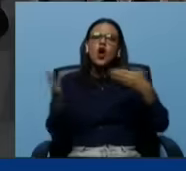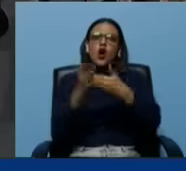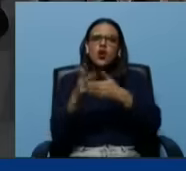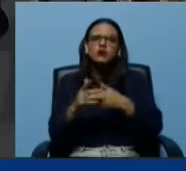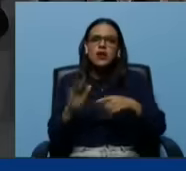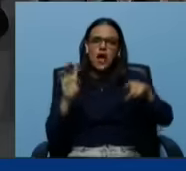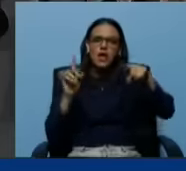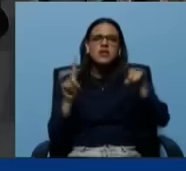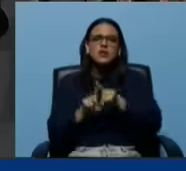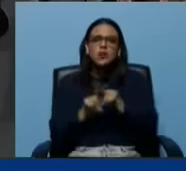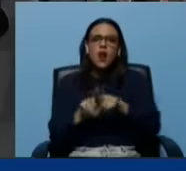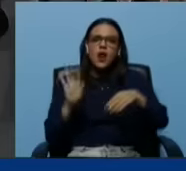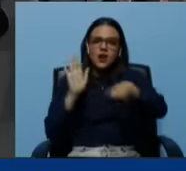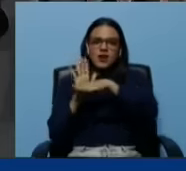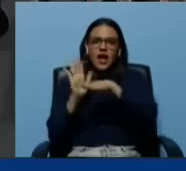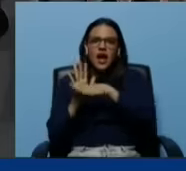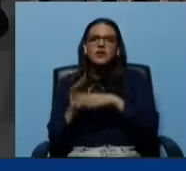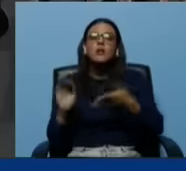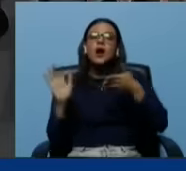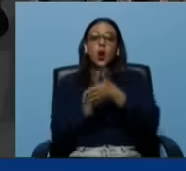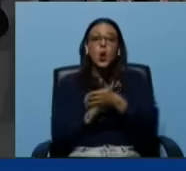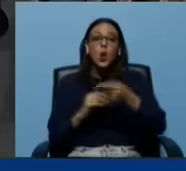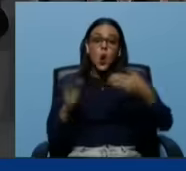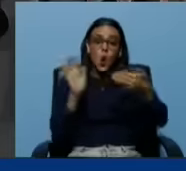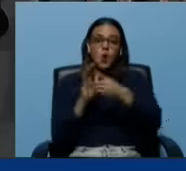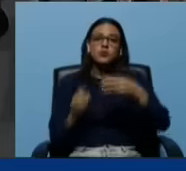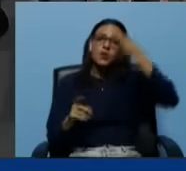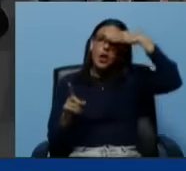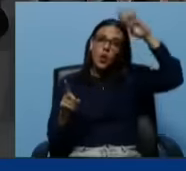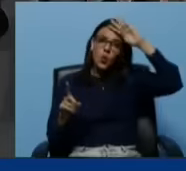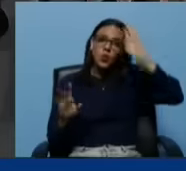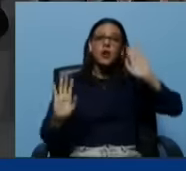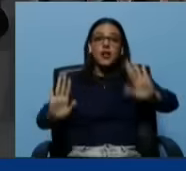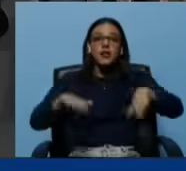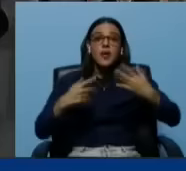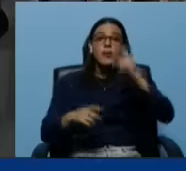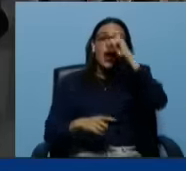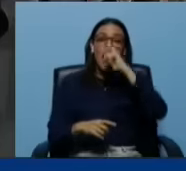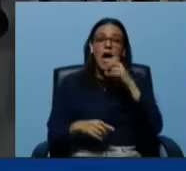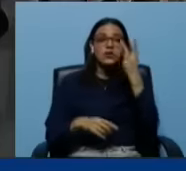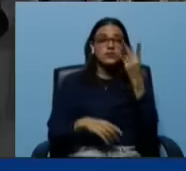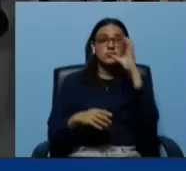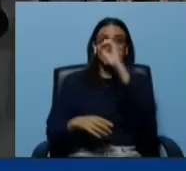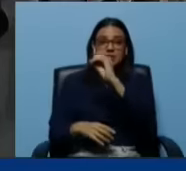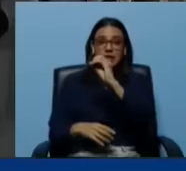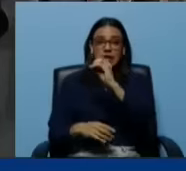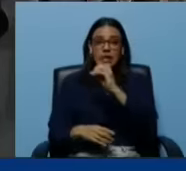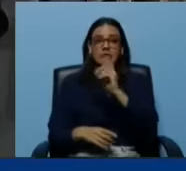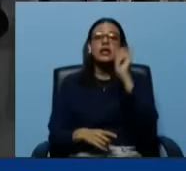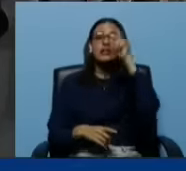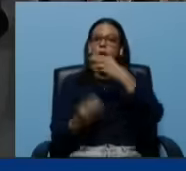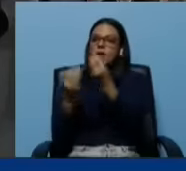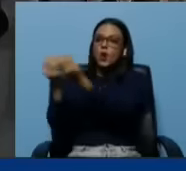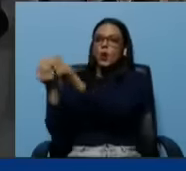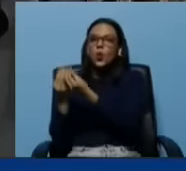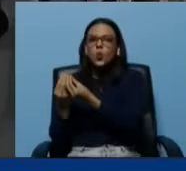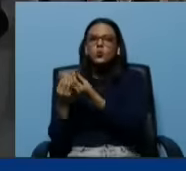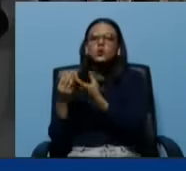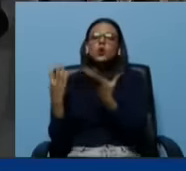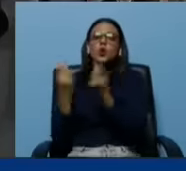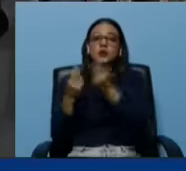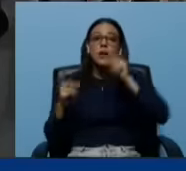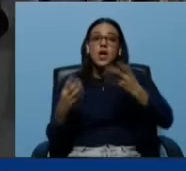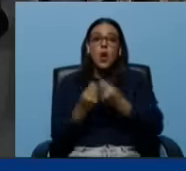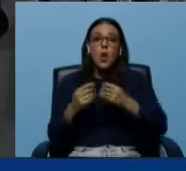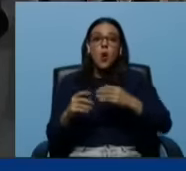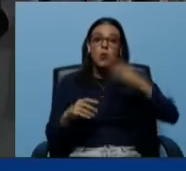a la revolución cubana. Luego, en los 70, junto con los